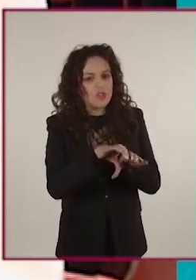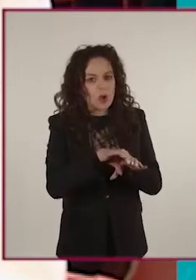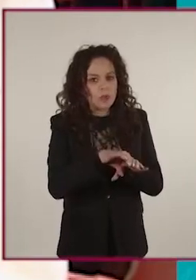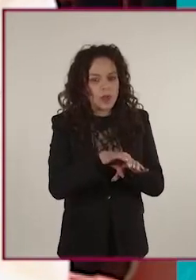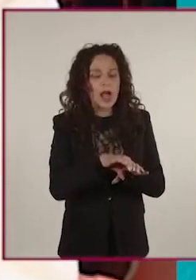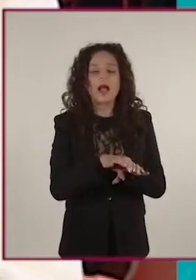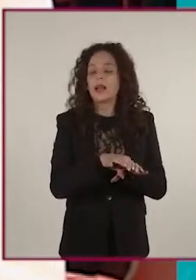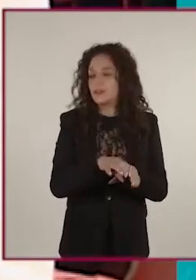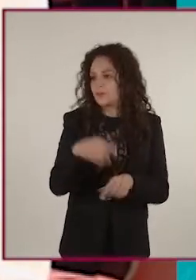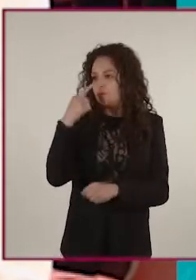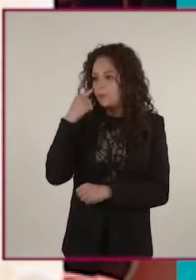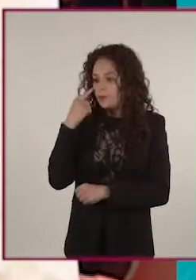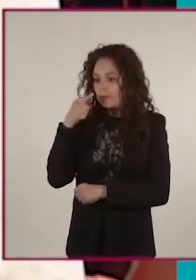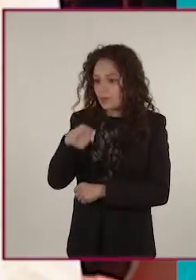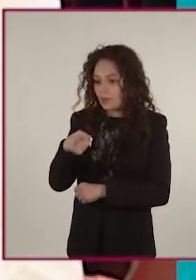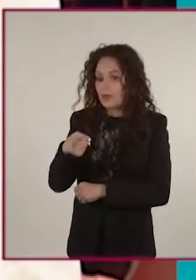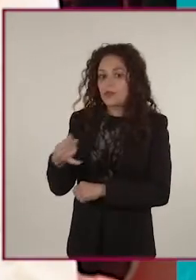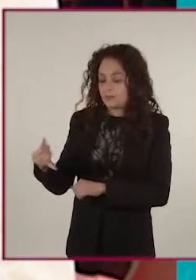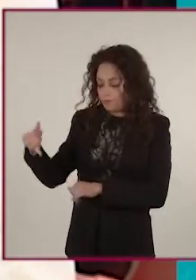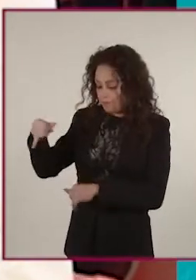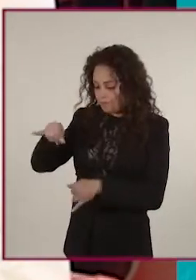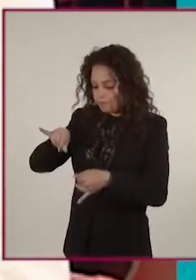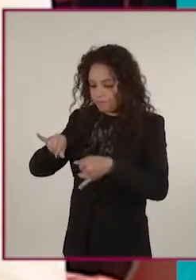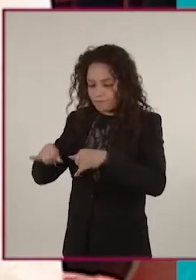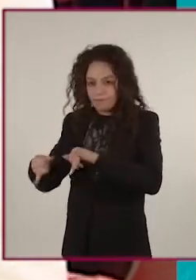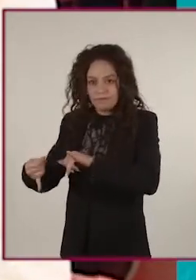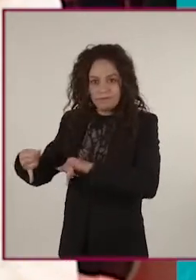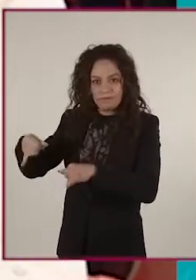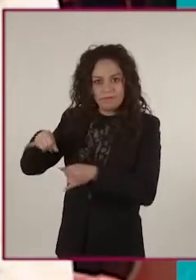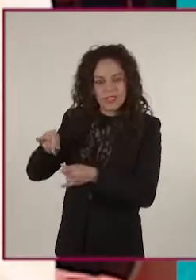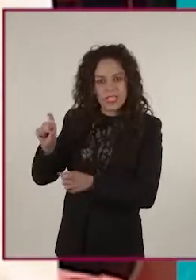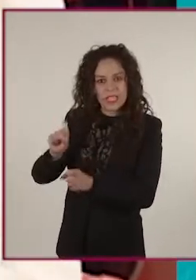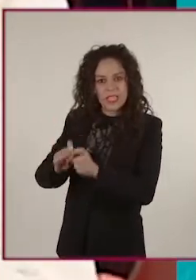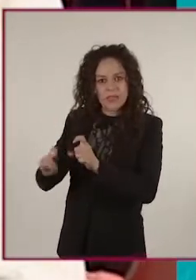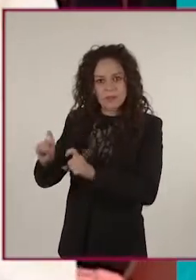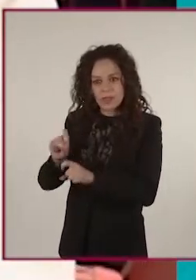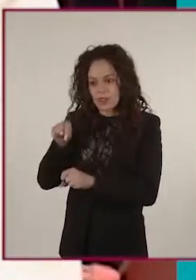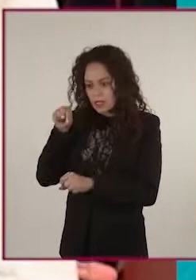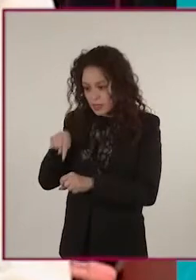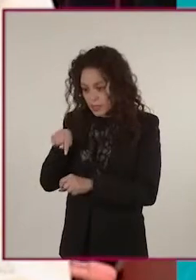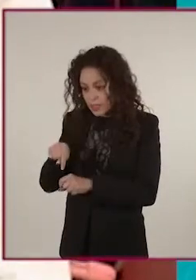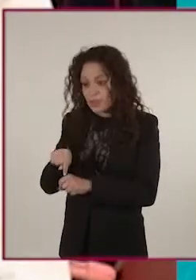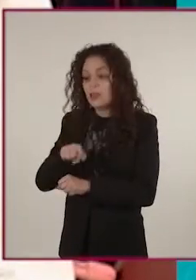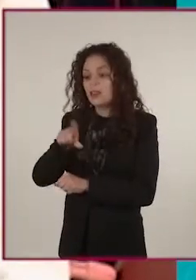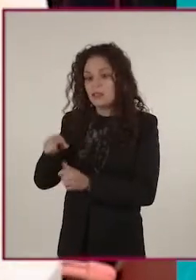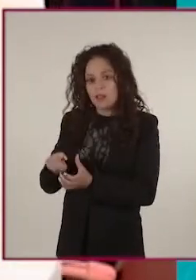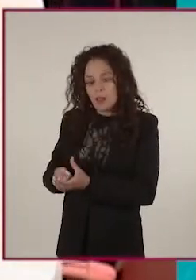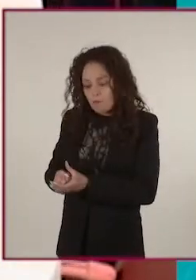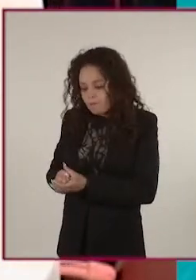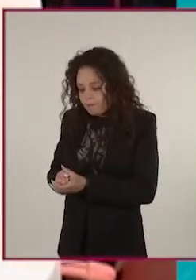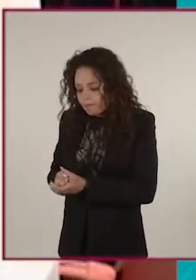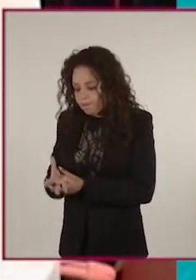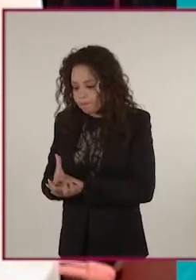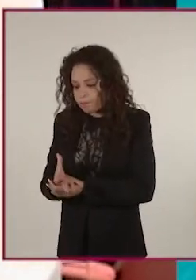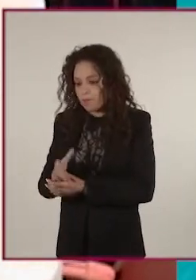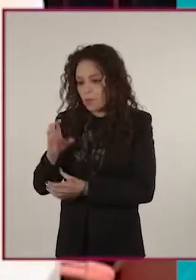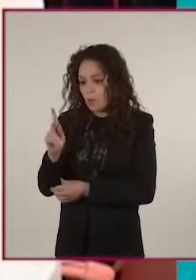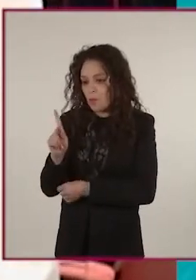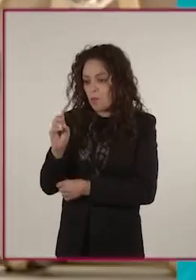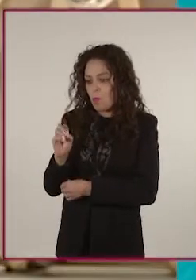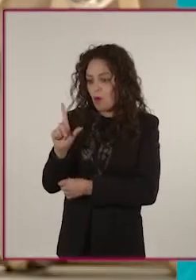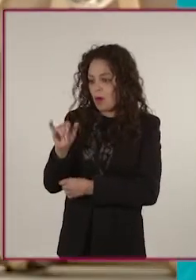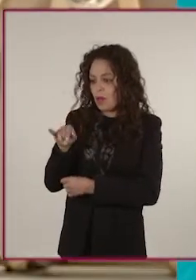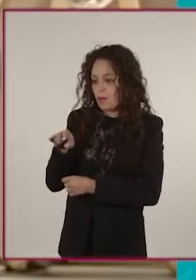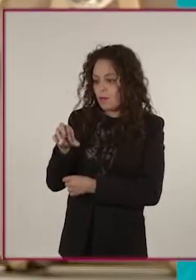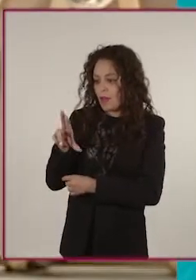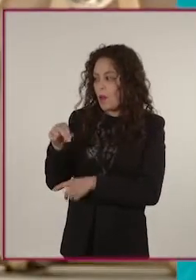solventes, ¿no? Y los solventes van a destruir a la bacteria y van a disolver y atraerse, pues, el polímero, ¿no? El poliéster,